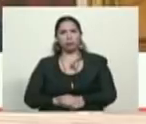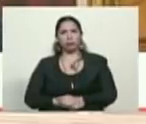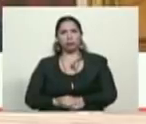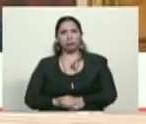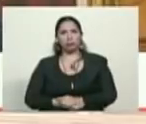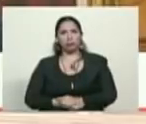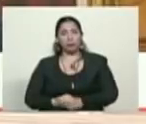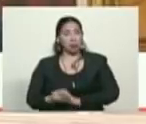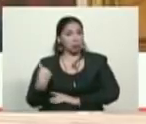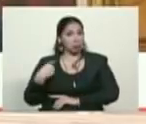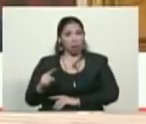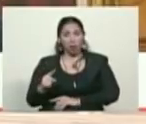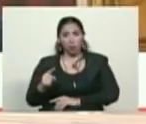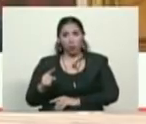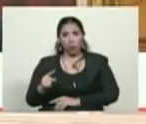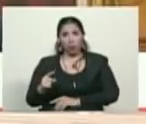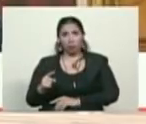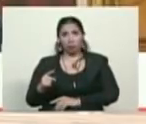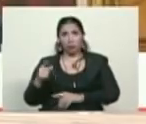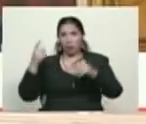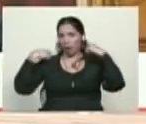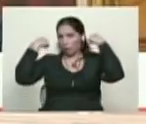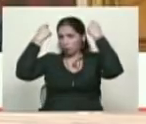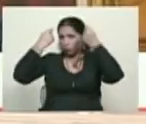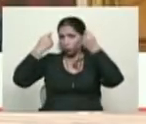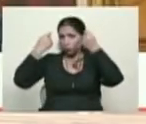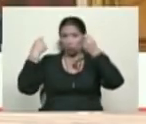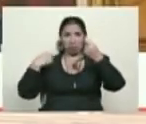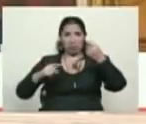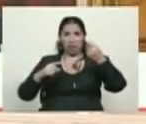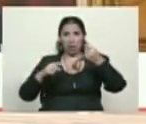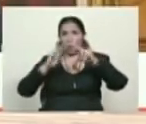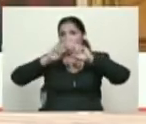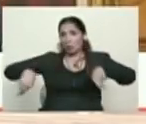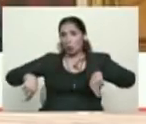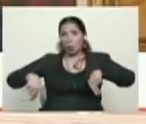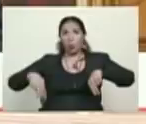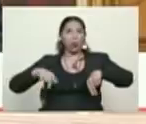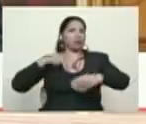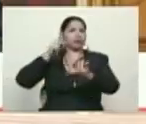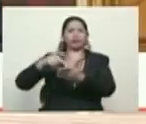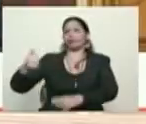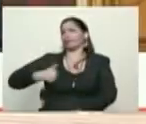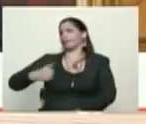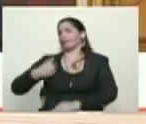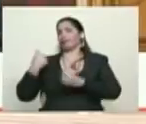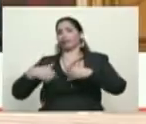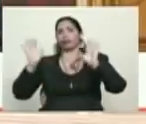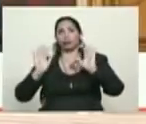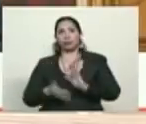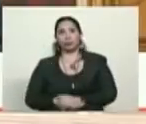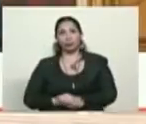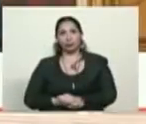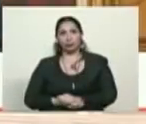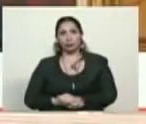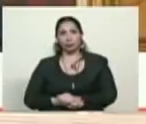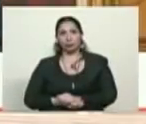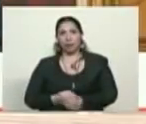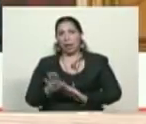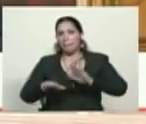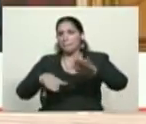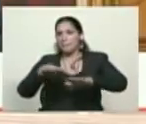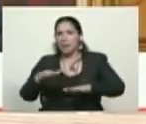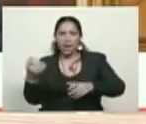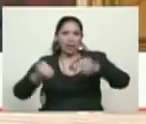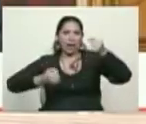Si tengo que ir con capucha, voy con mi capucha. Si tengo que ir desnudo, voy desnudo. Como haya que ir, a pie, en carro,